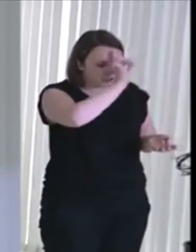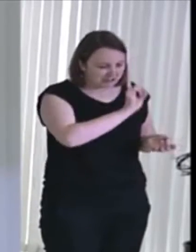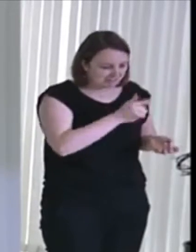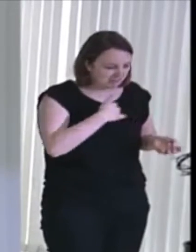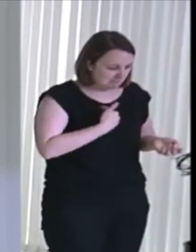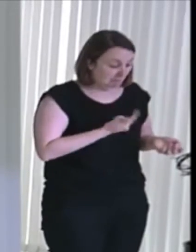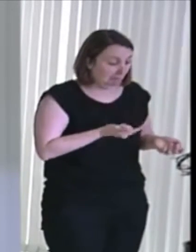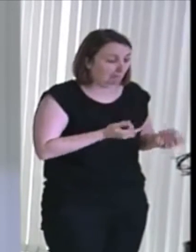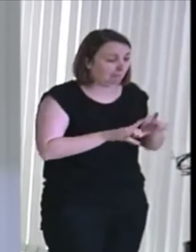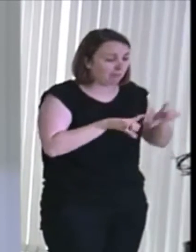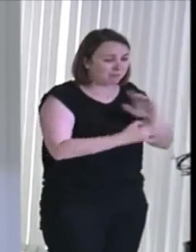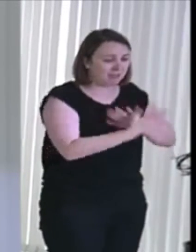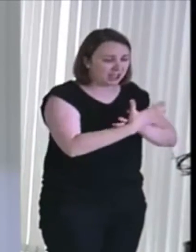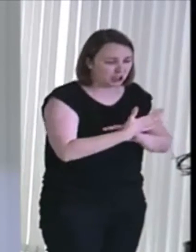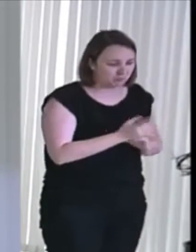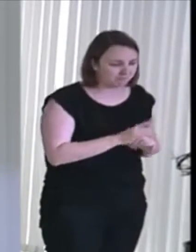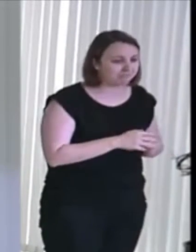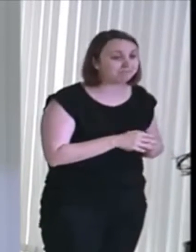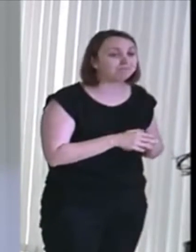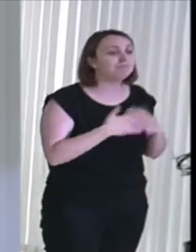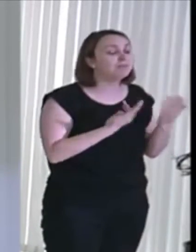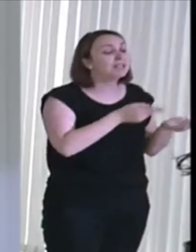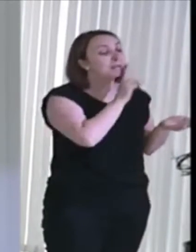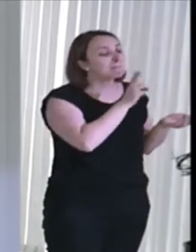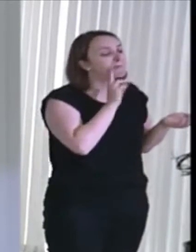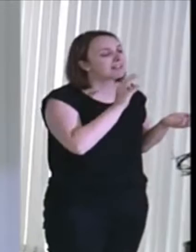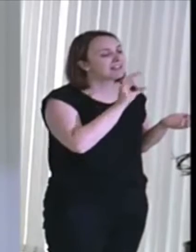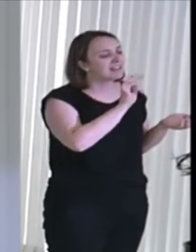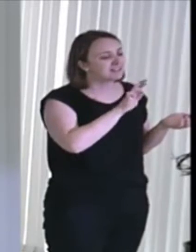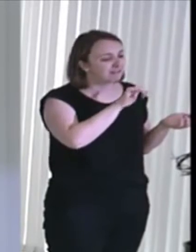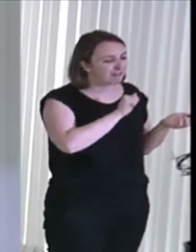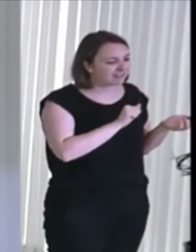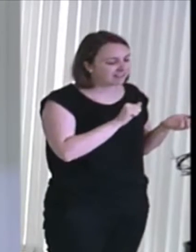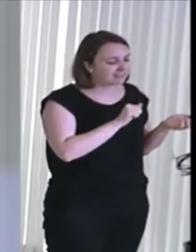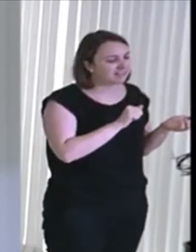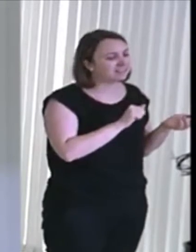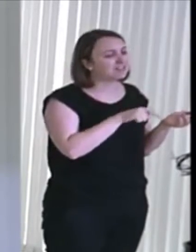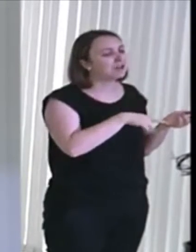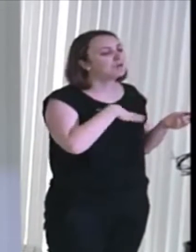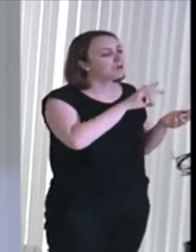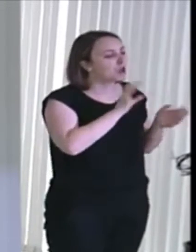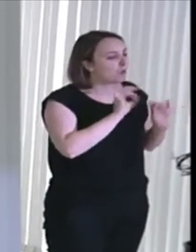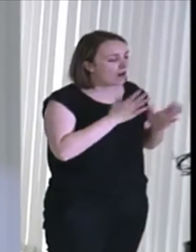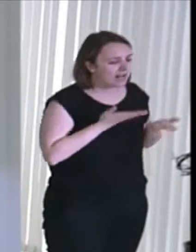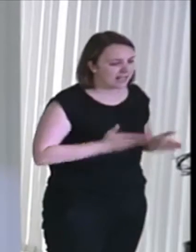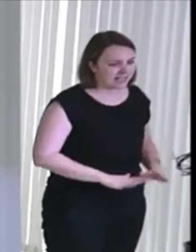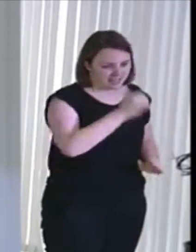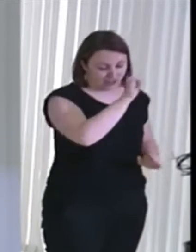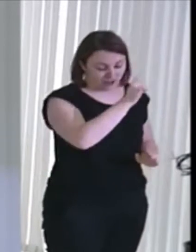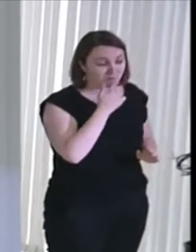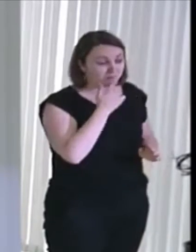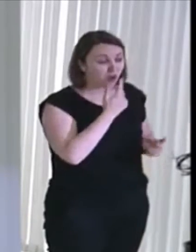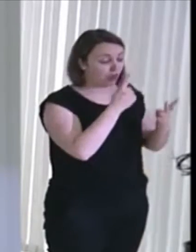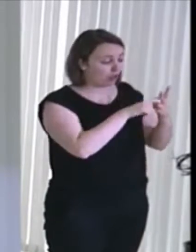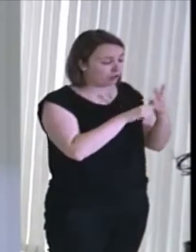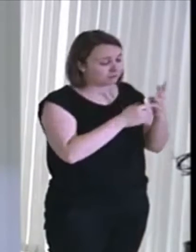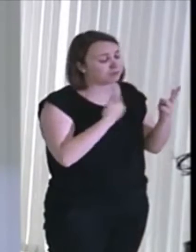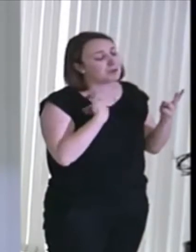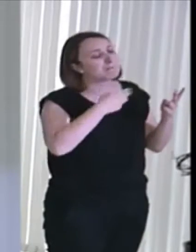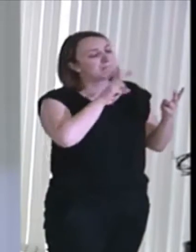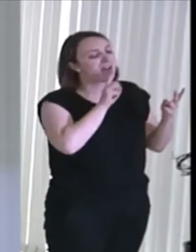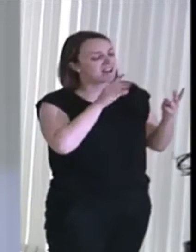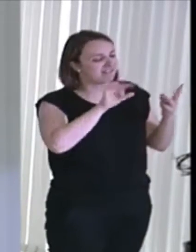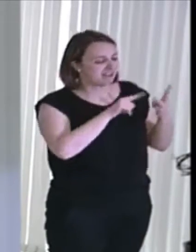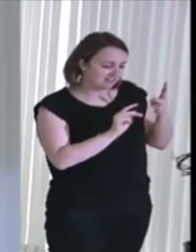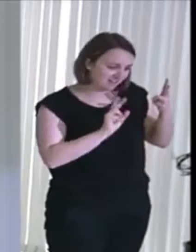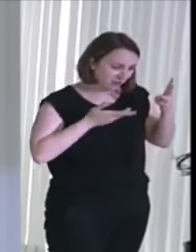mi mente. Y Madresfera fue como un hijo más, tengo dos, pues Madresfera es el tercero, el que